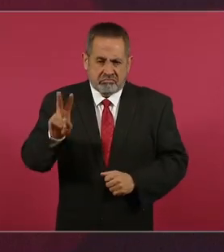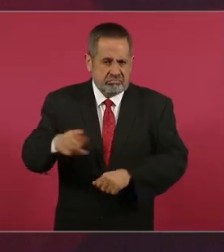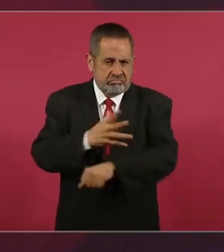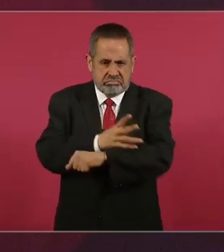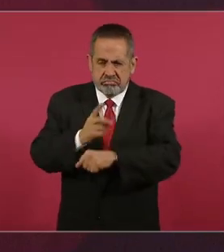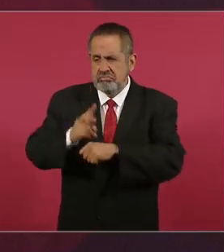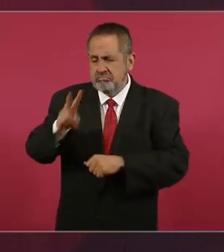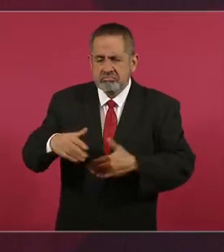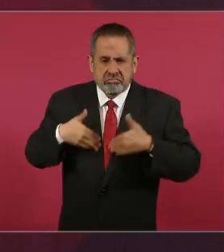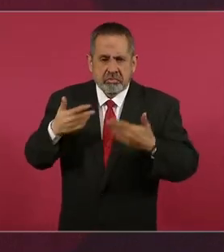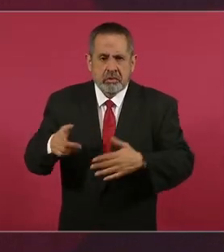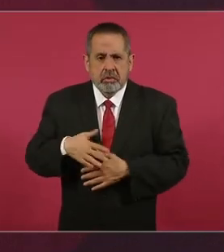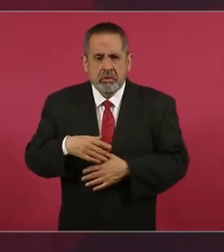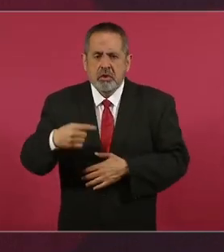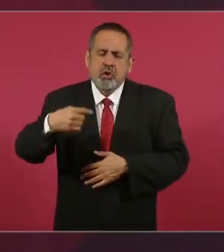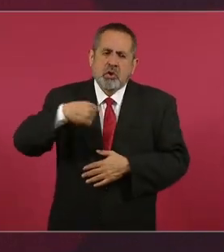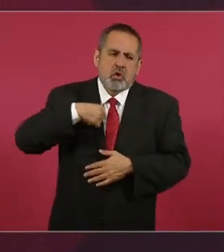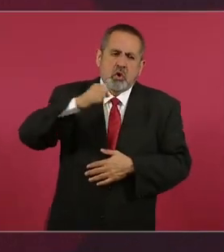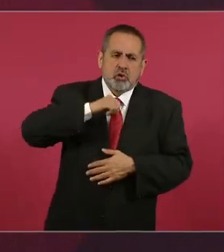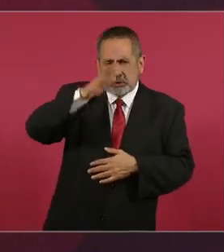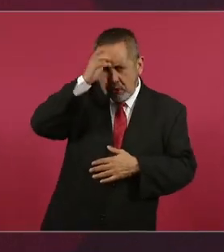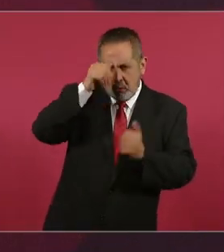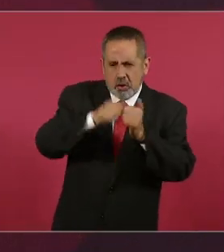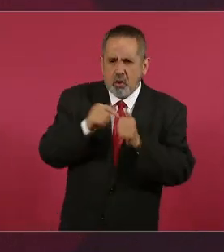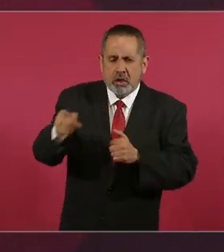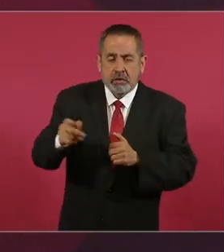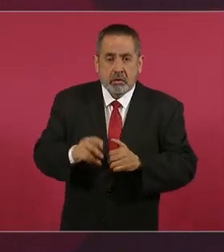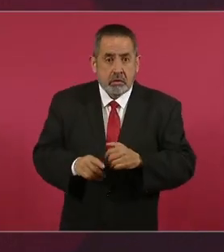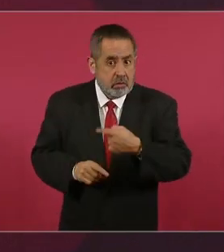me dijo: no estoy de acuerdo.